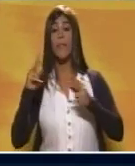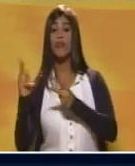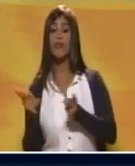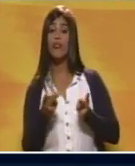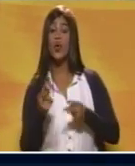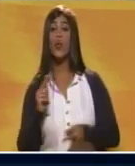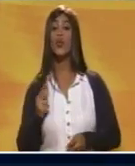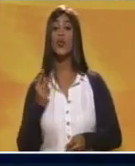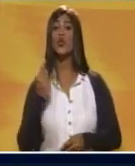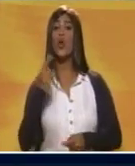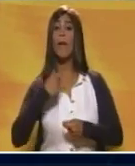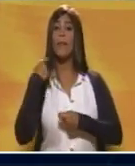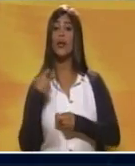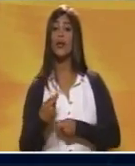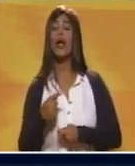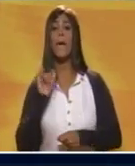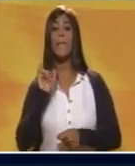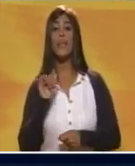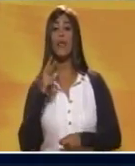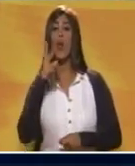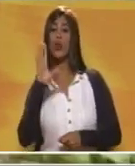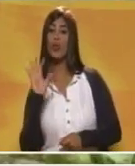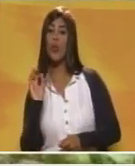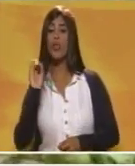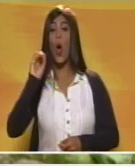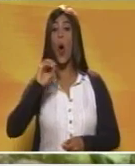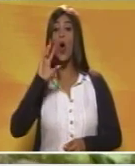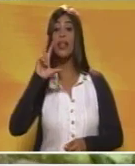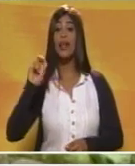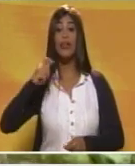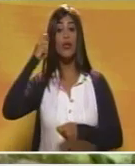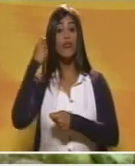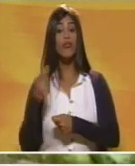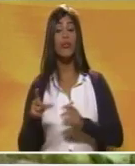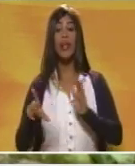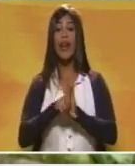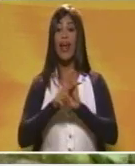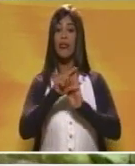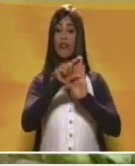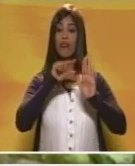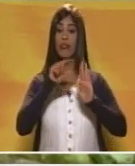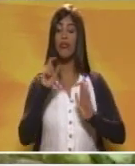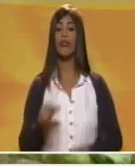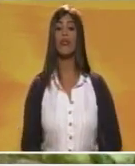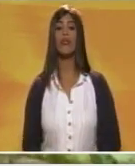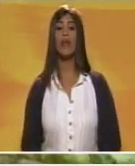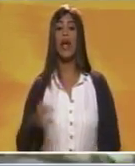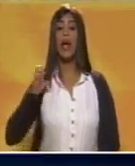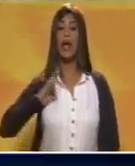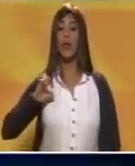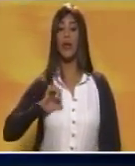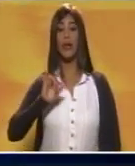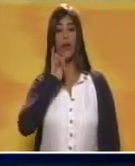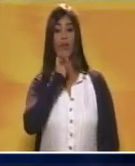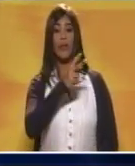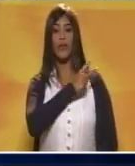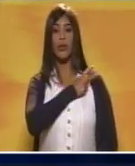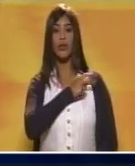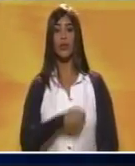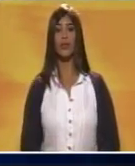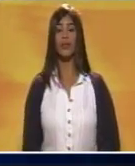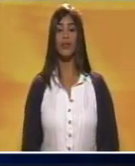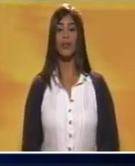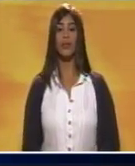a pagar solamente la tarifa estipulada en la Gaceta Oficial. Euclides Sotillo,